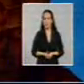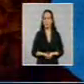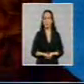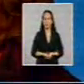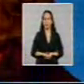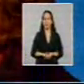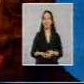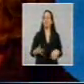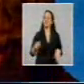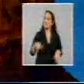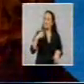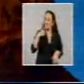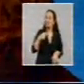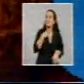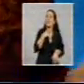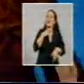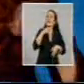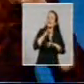Finalmente quiero contarles